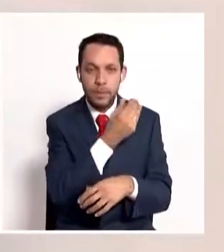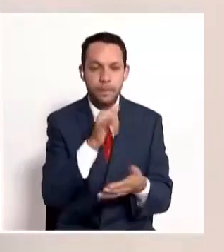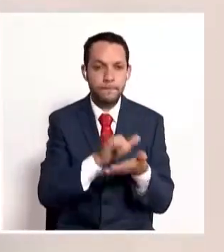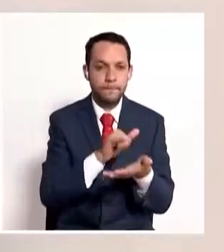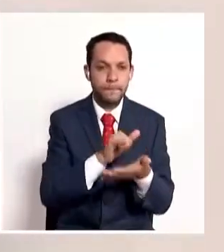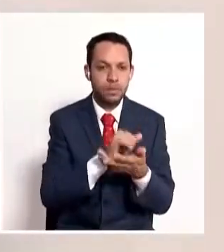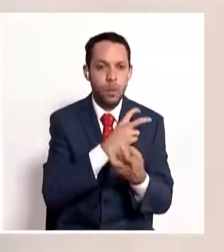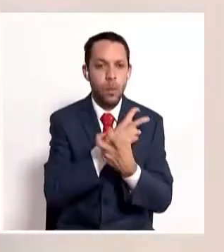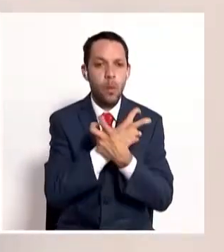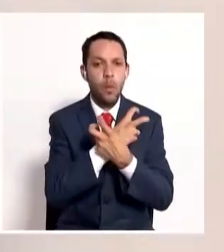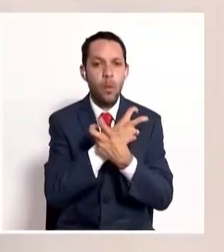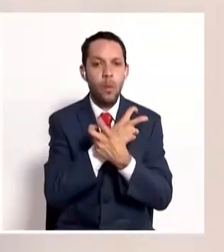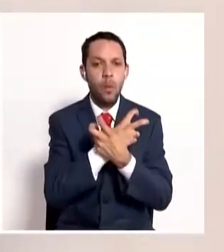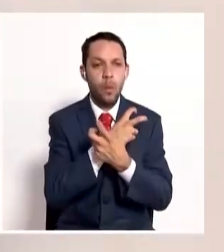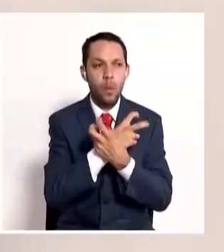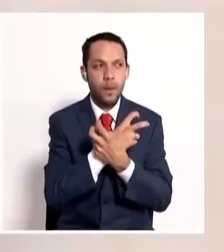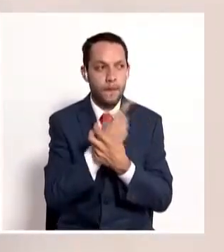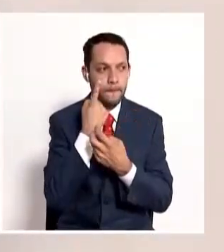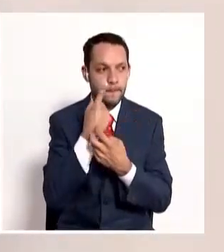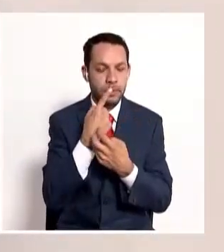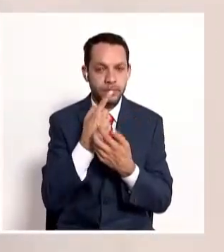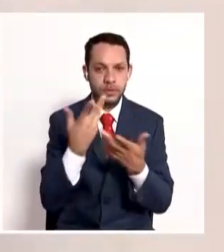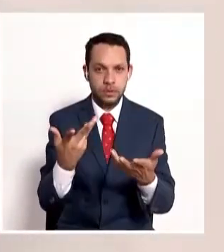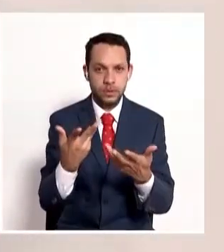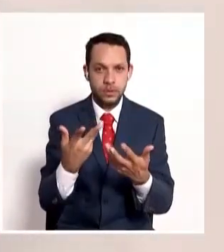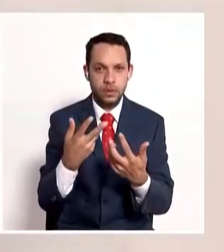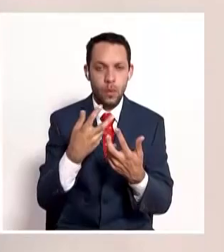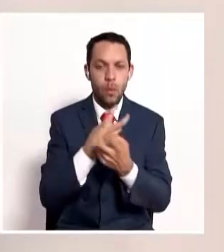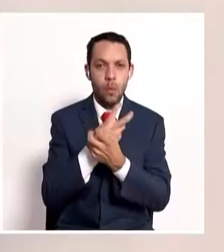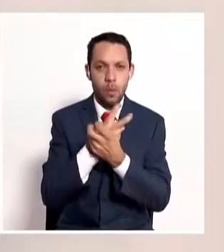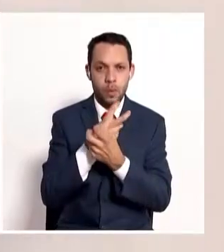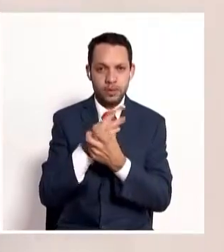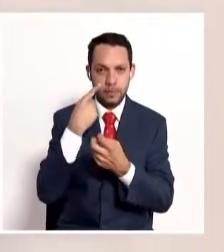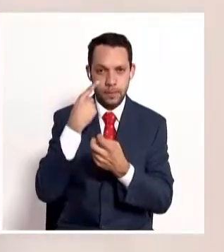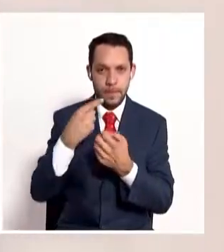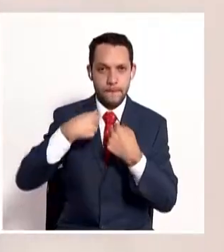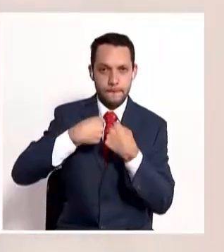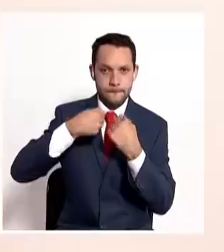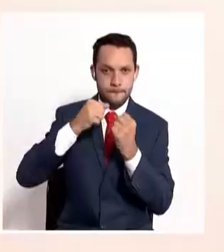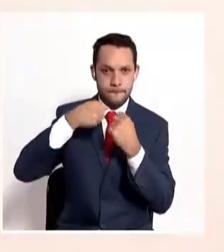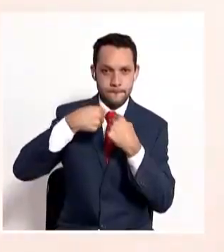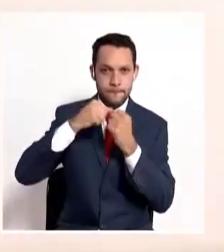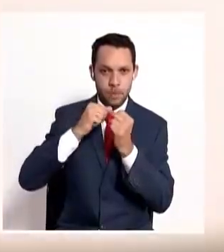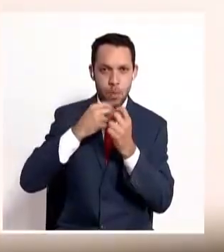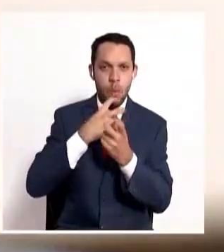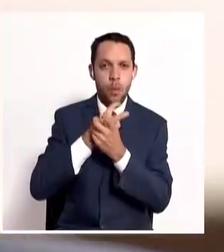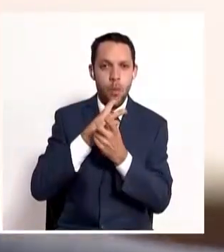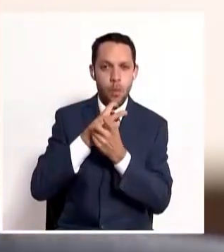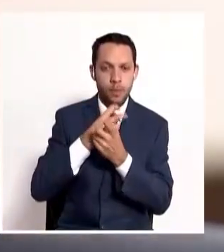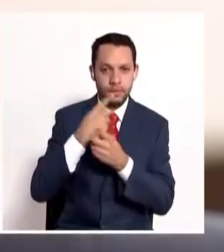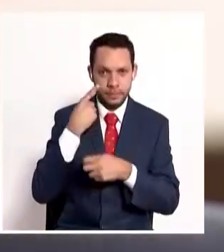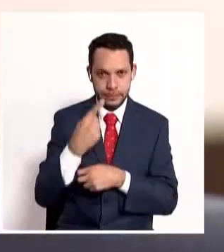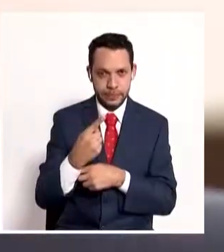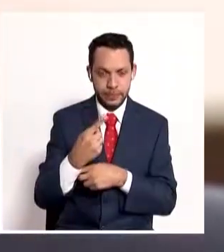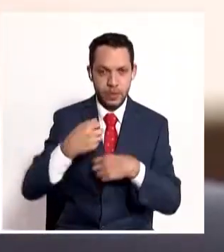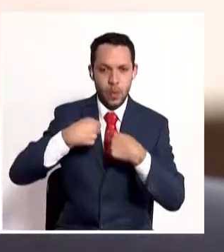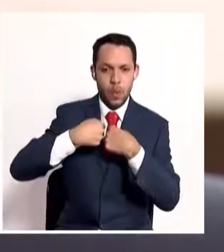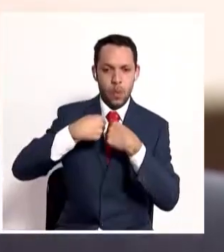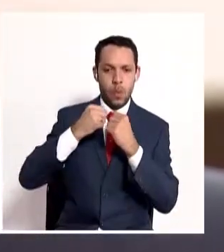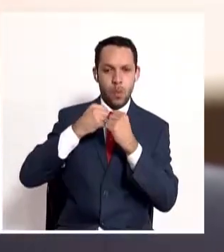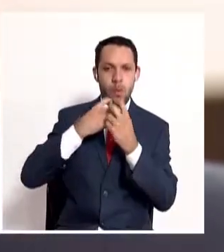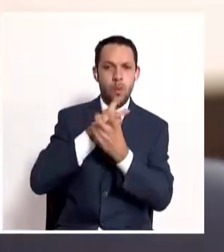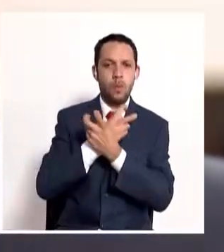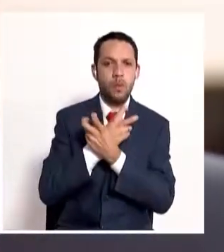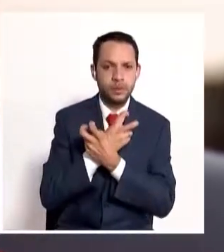huesito deja lo apoyamos y que cuando para que este hueso no es cierto es una articulación de la rodilla